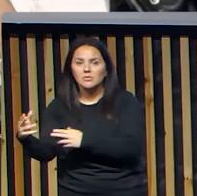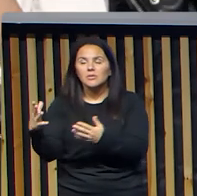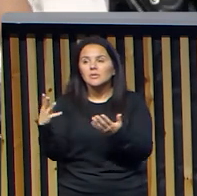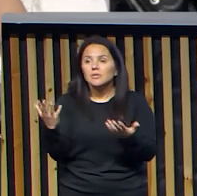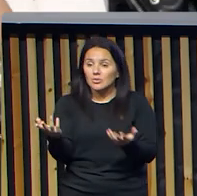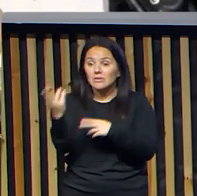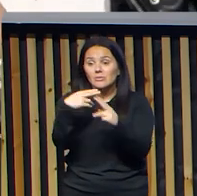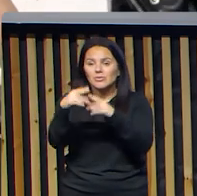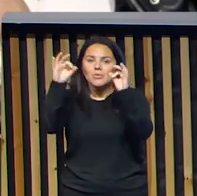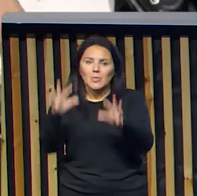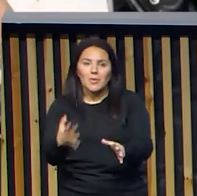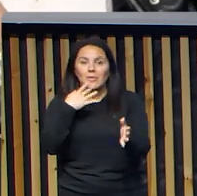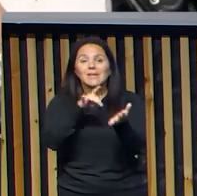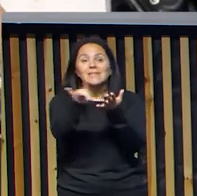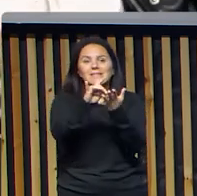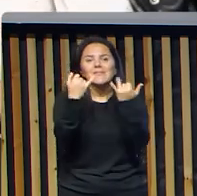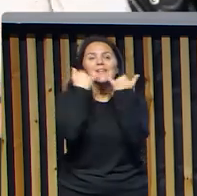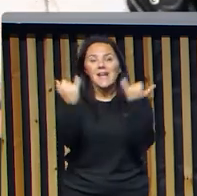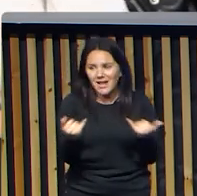Qué bueno